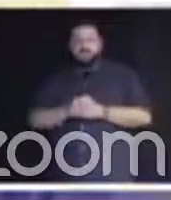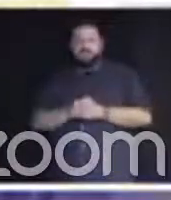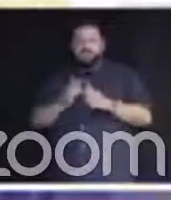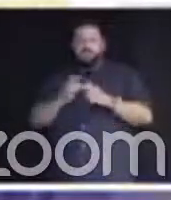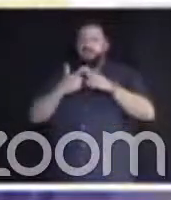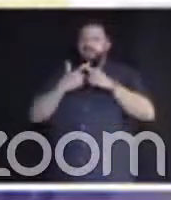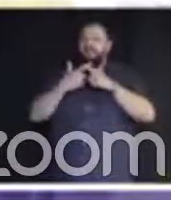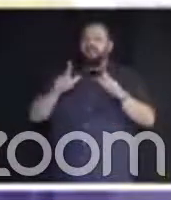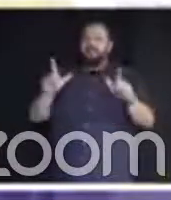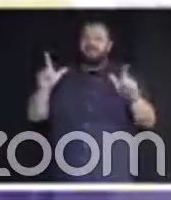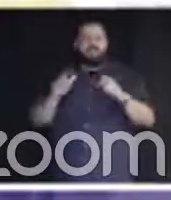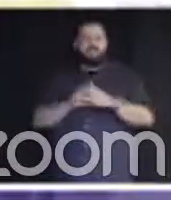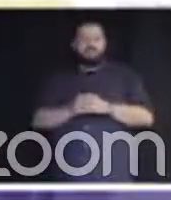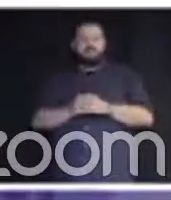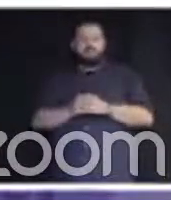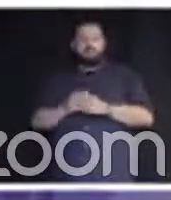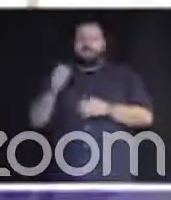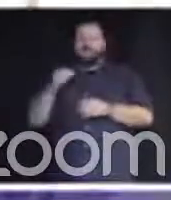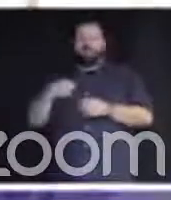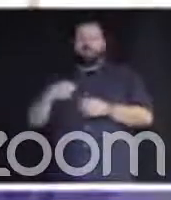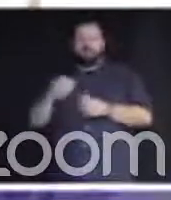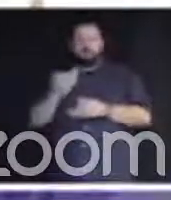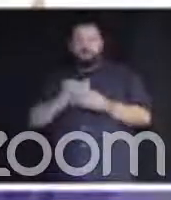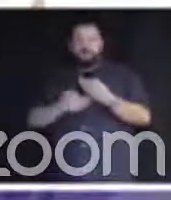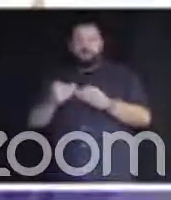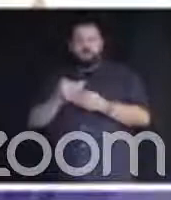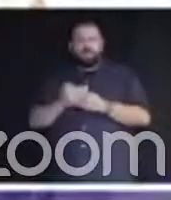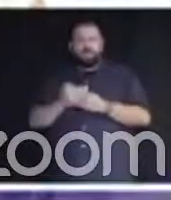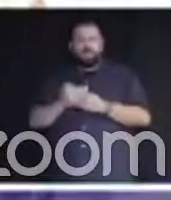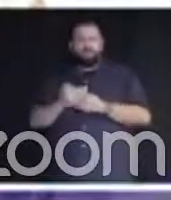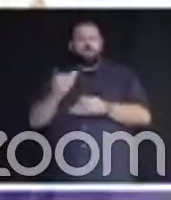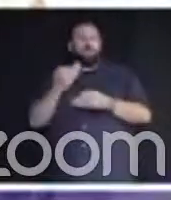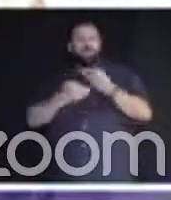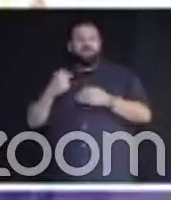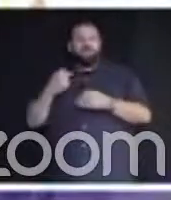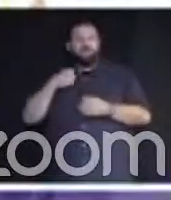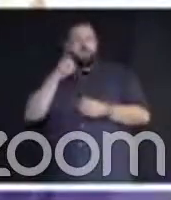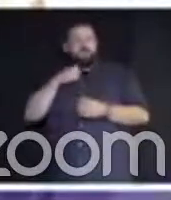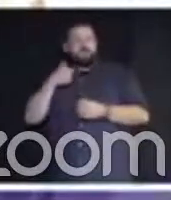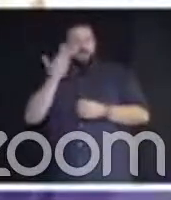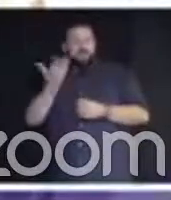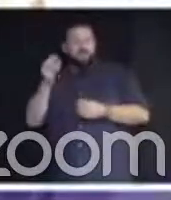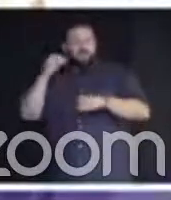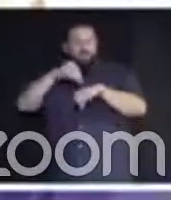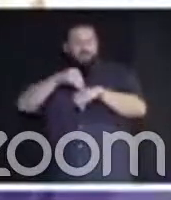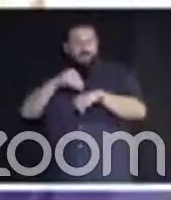libre financieramente. ¿Todo lo que qué? Todo lo que me proponga.